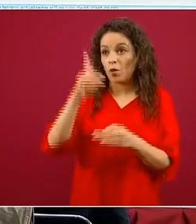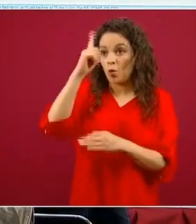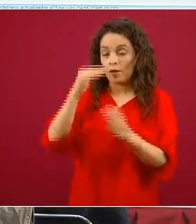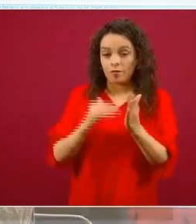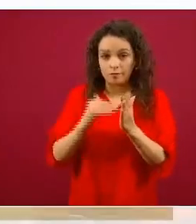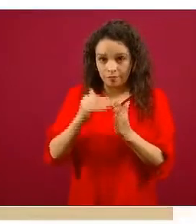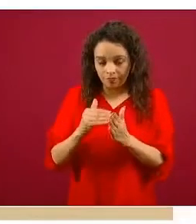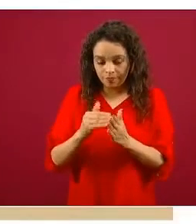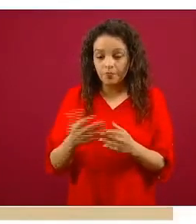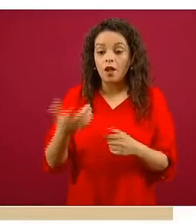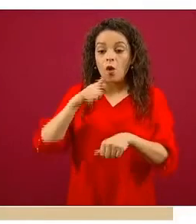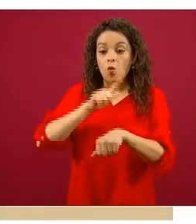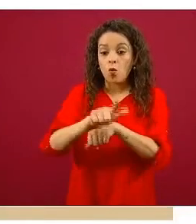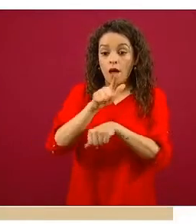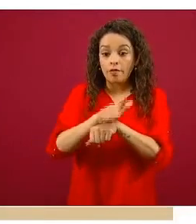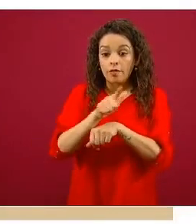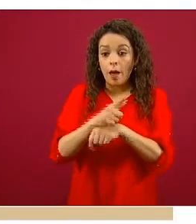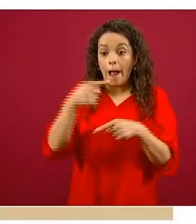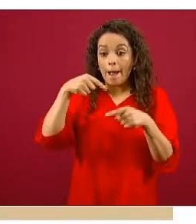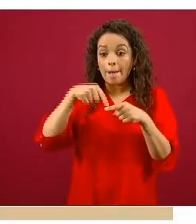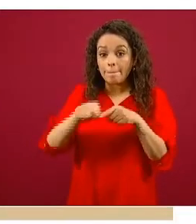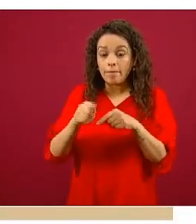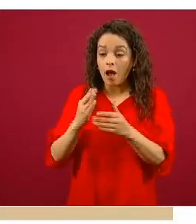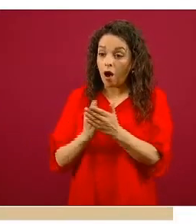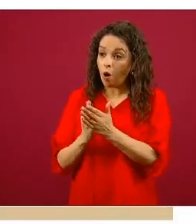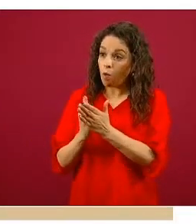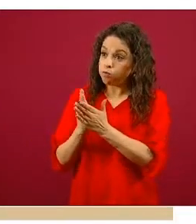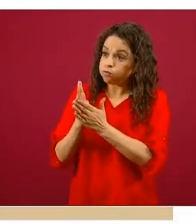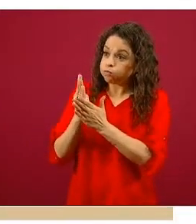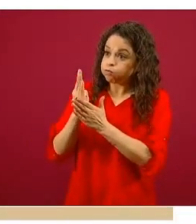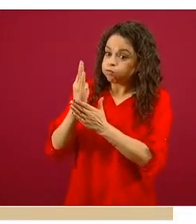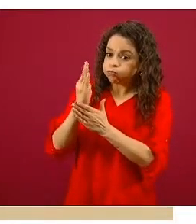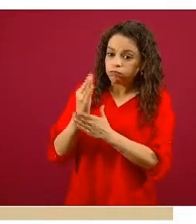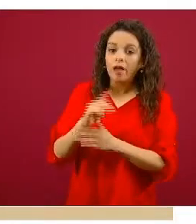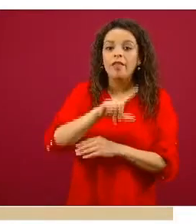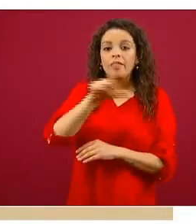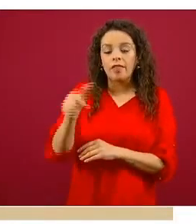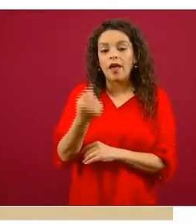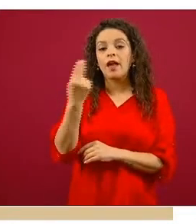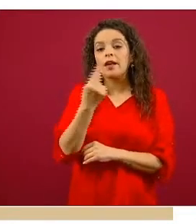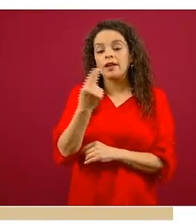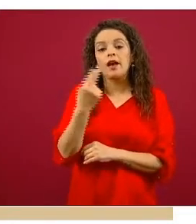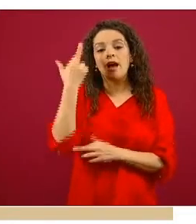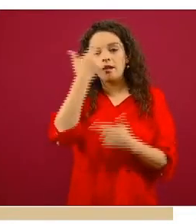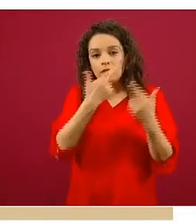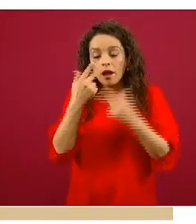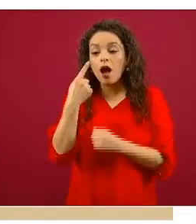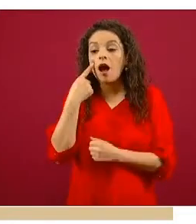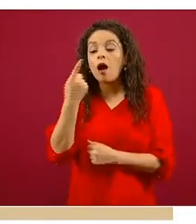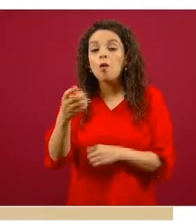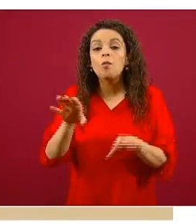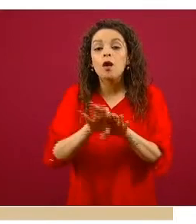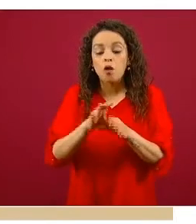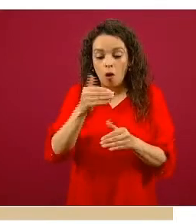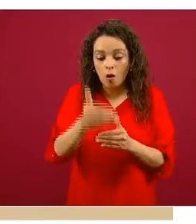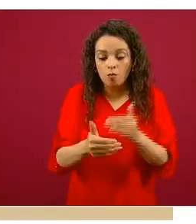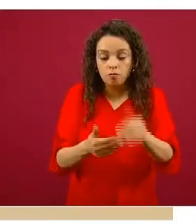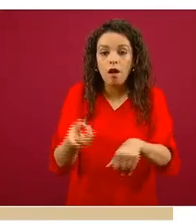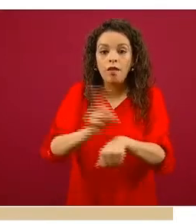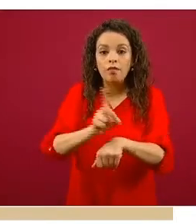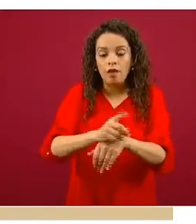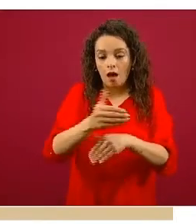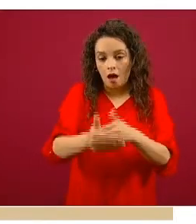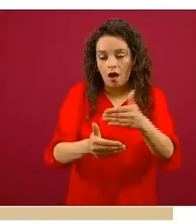ha iniciado con un incremento importante. Vamos a ver el seguimiento de Guatemala en los siguientes días, mientras que México